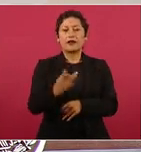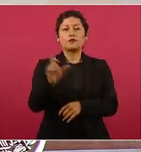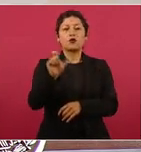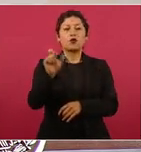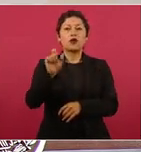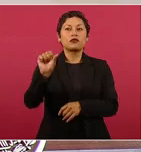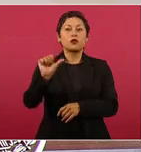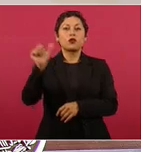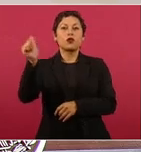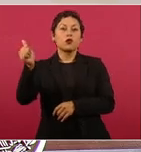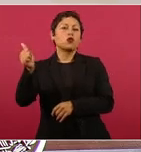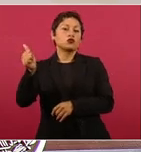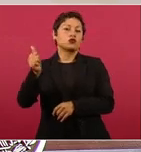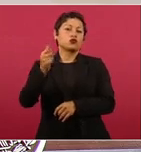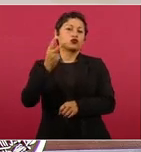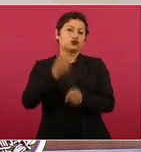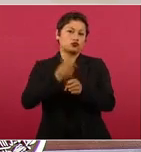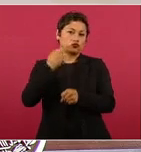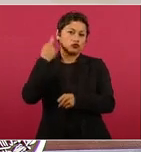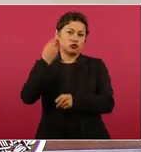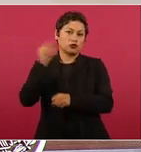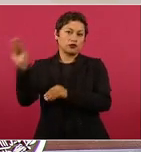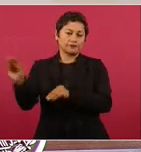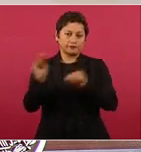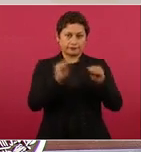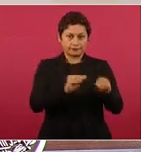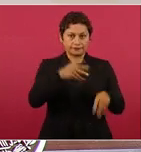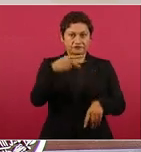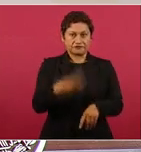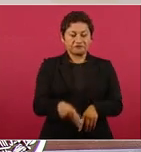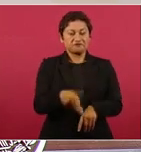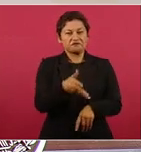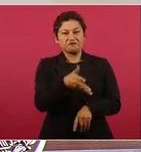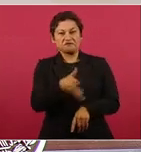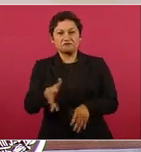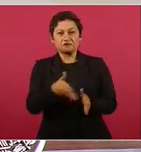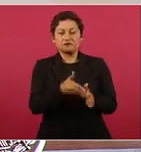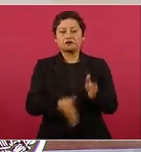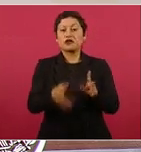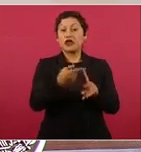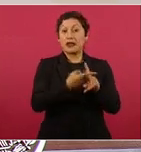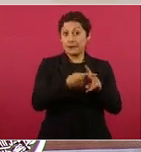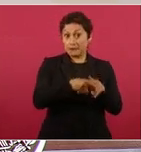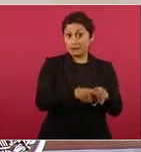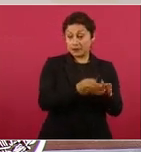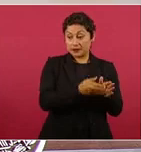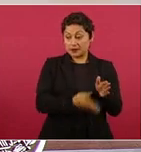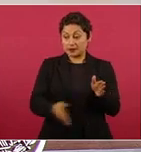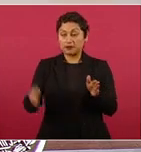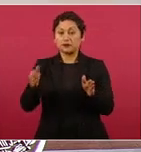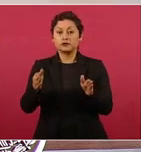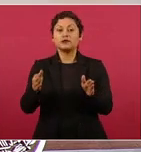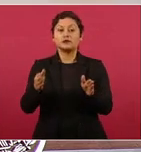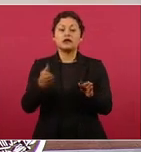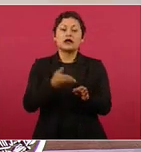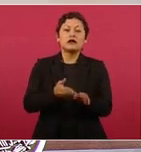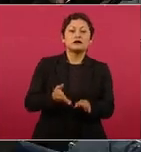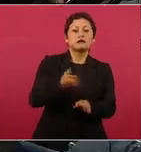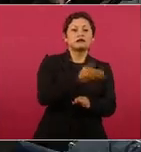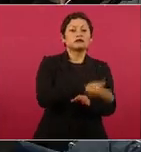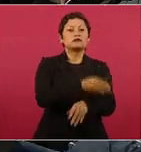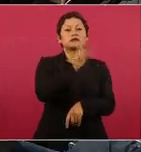consideramos datan de los primeros años posteriores a la caída de México